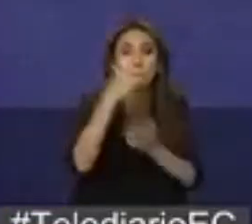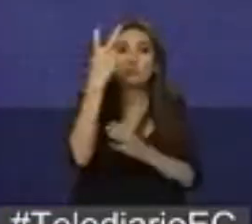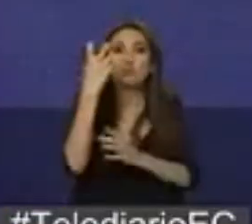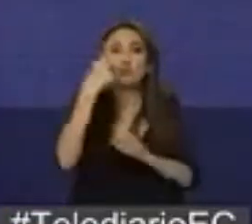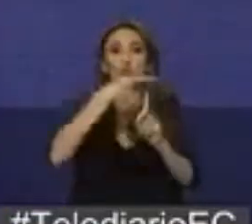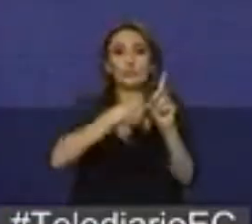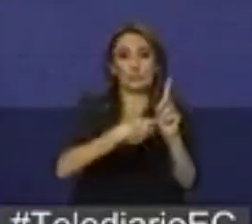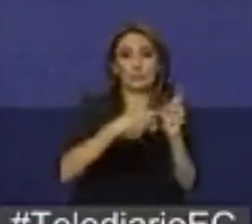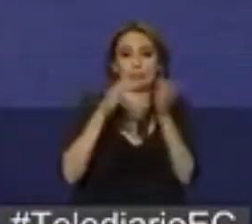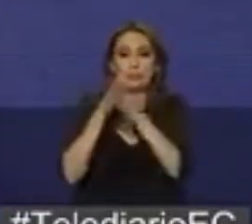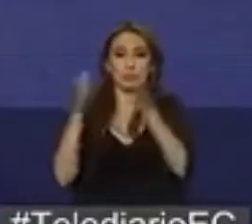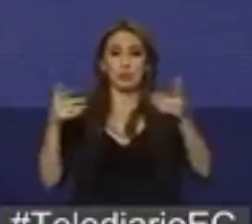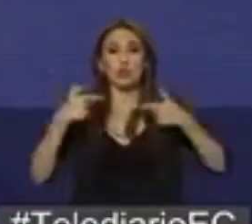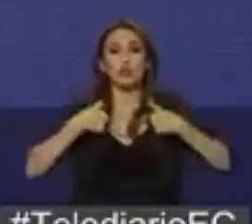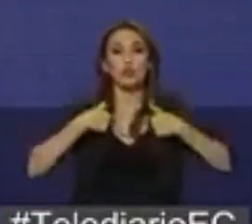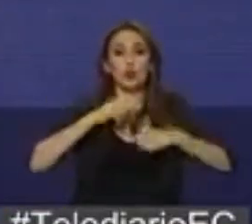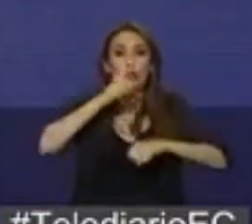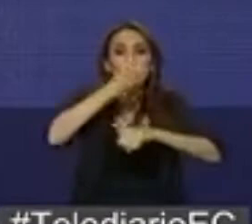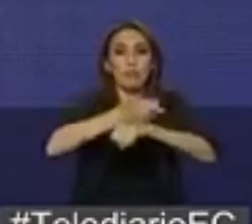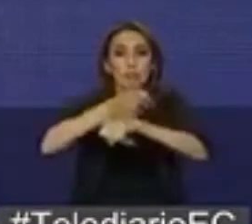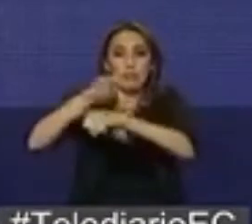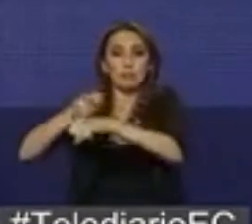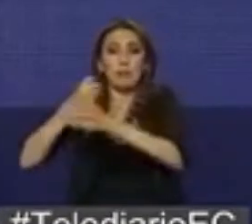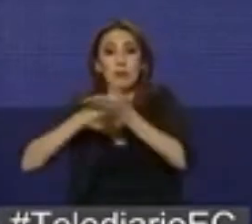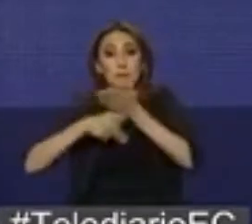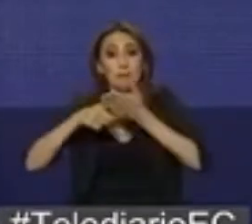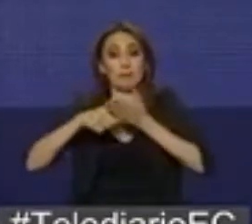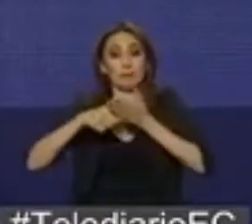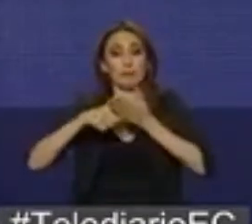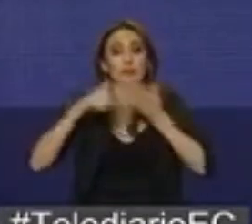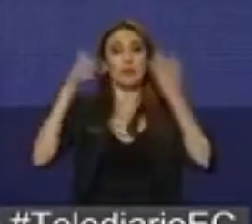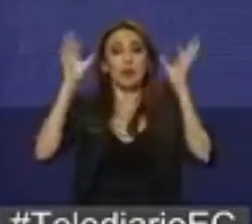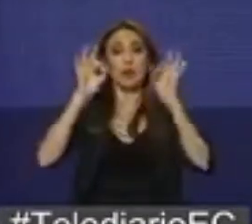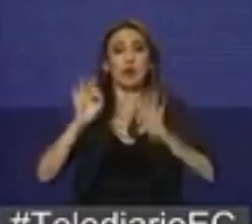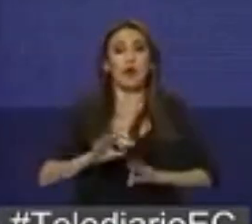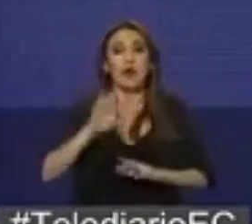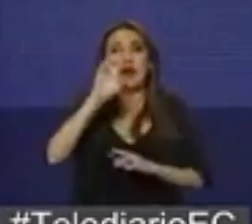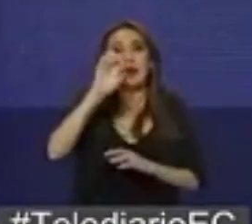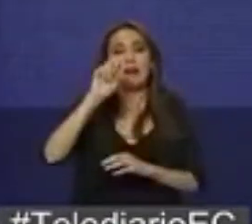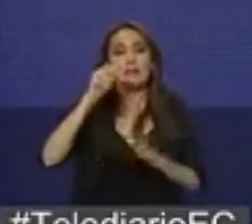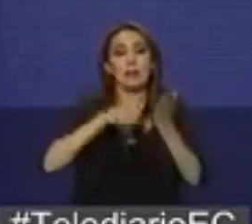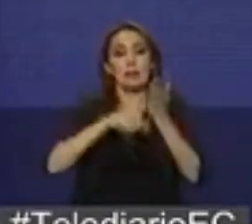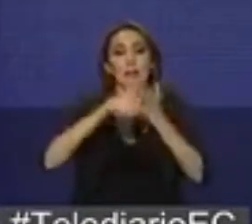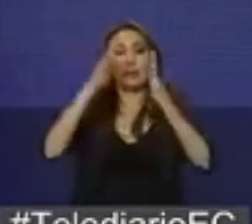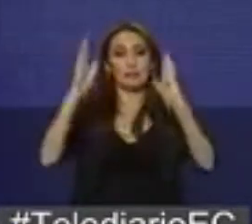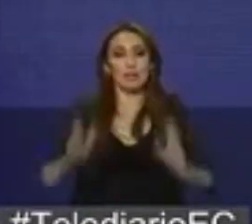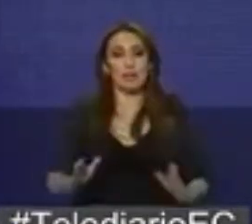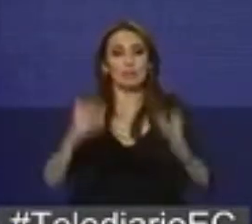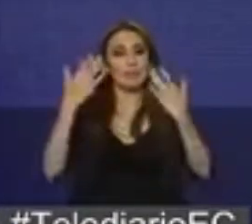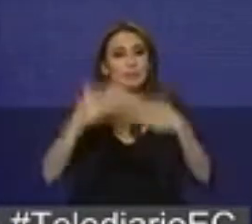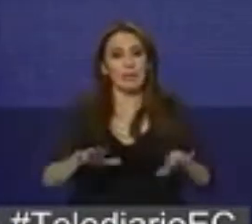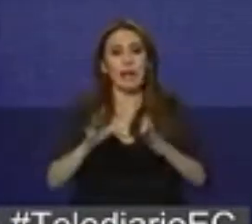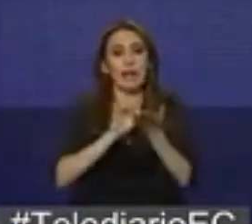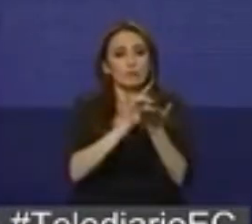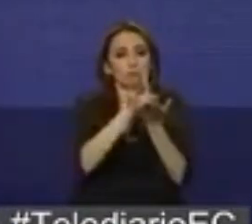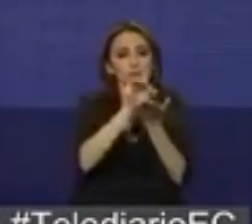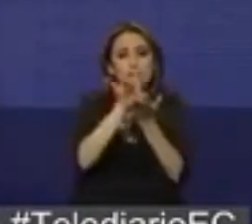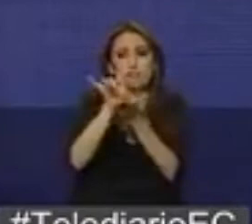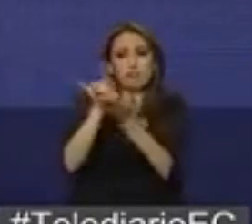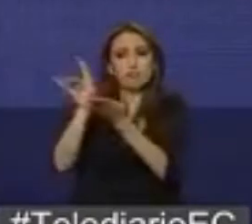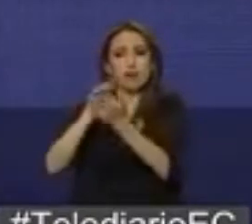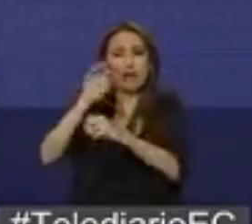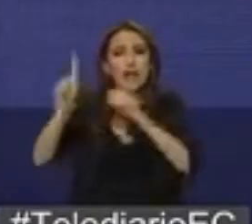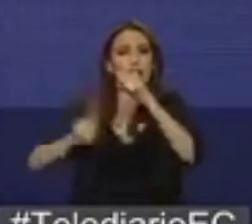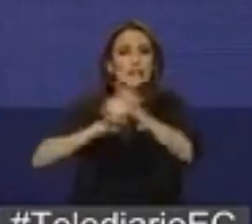acabo de exponer al ministro de recursos naturales red de ortiz que separe de forma inmediata de sus funciones al